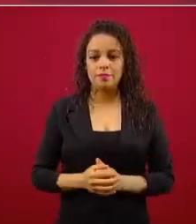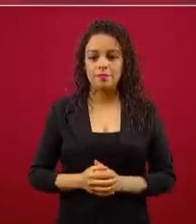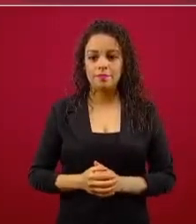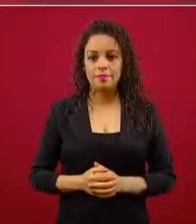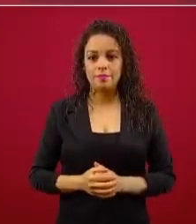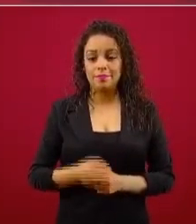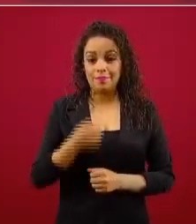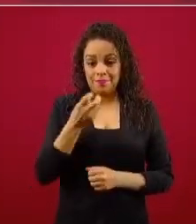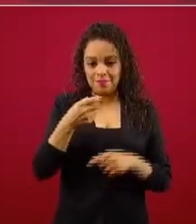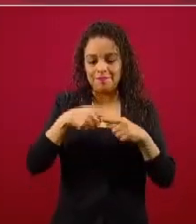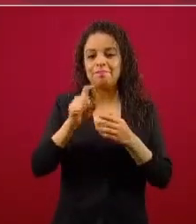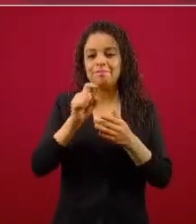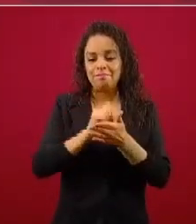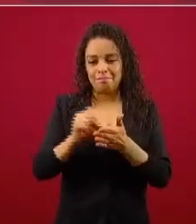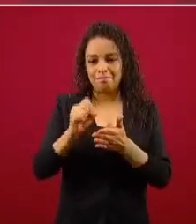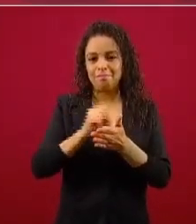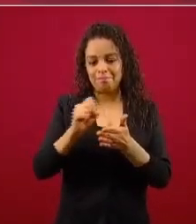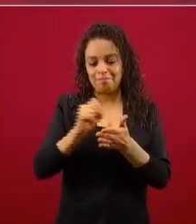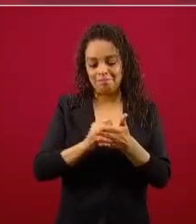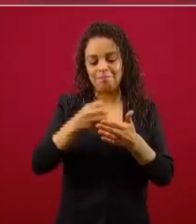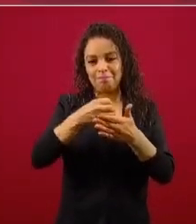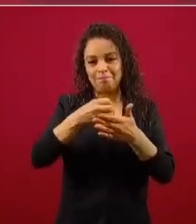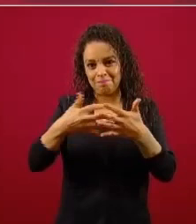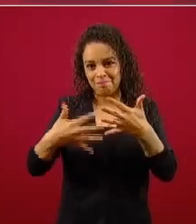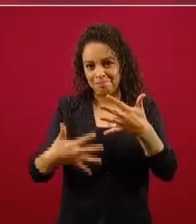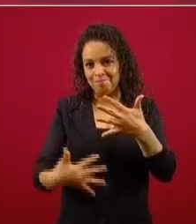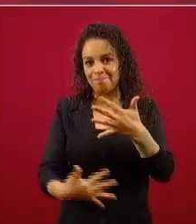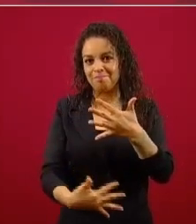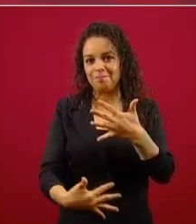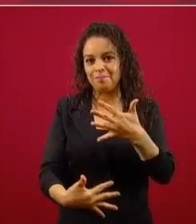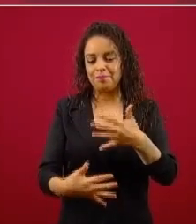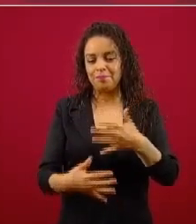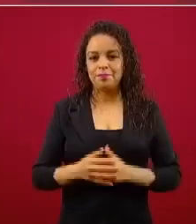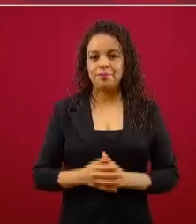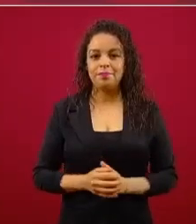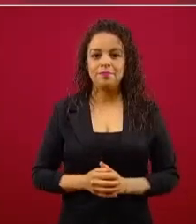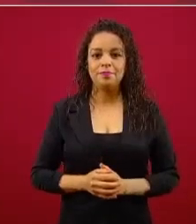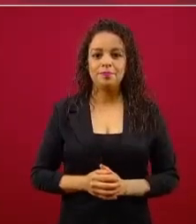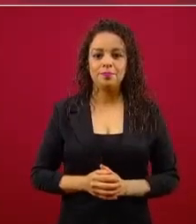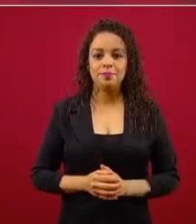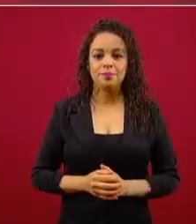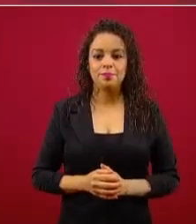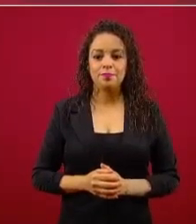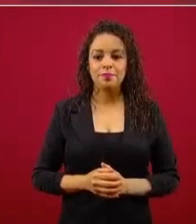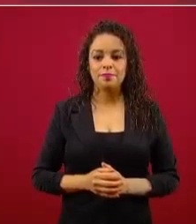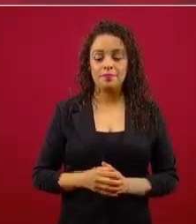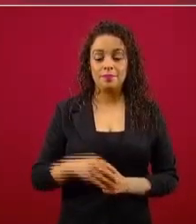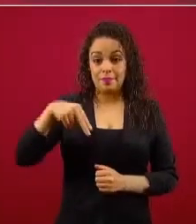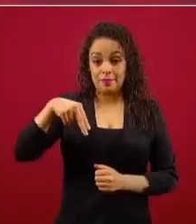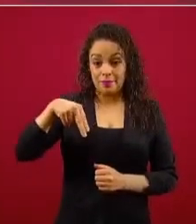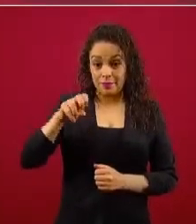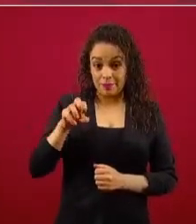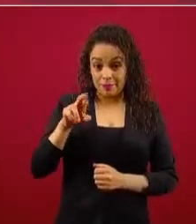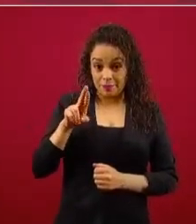empezaba su prólogo, o era parte del prólogo. Entonces, para que Neruda